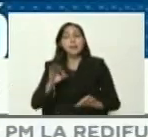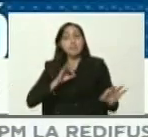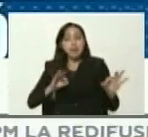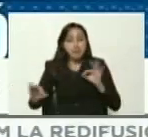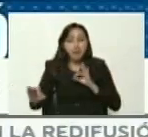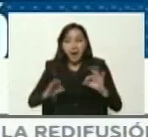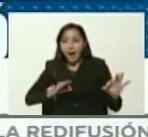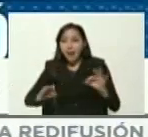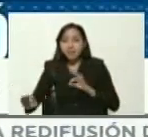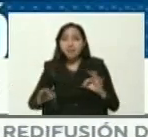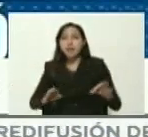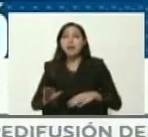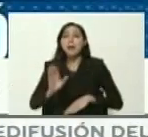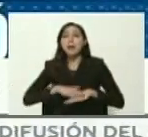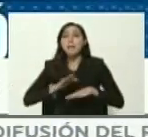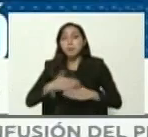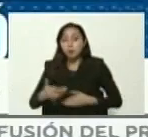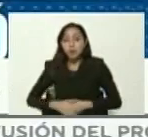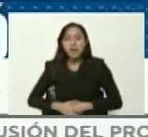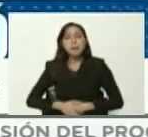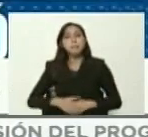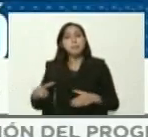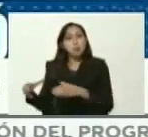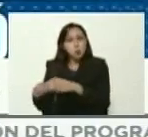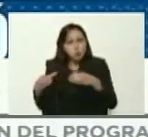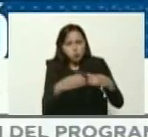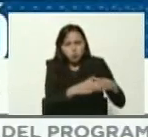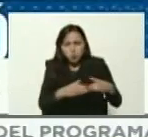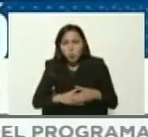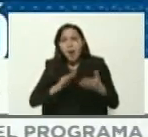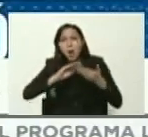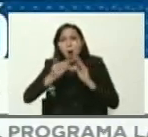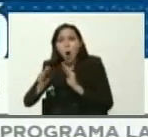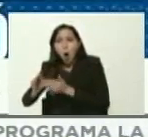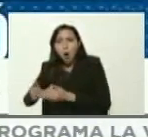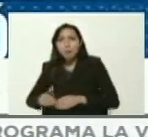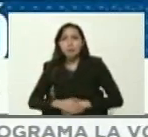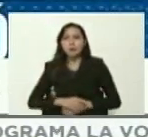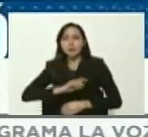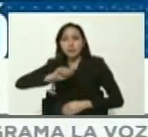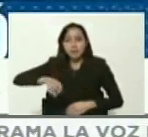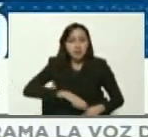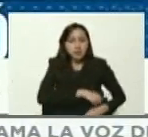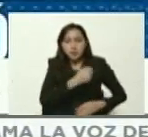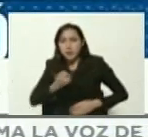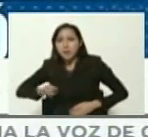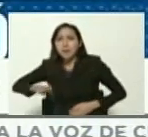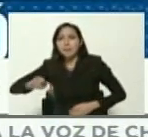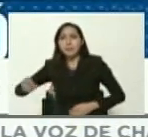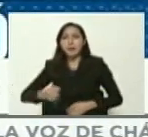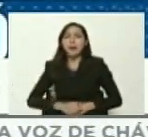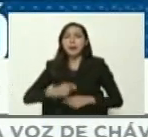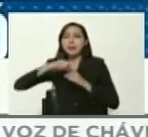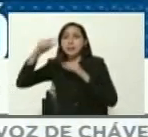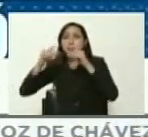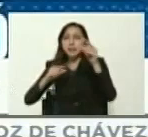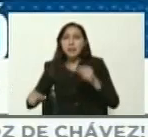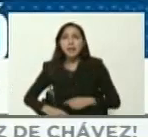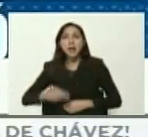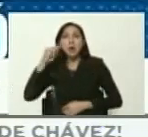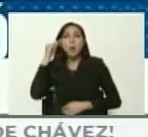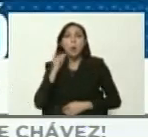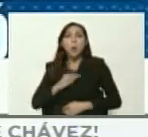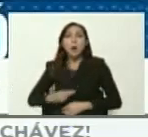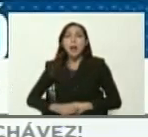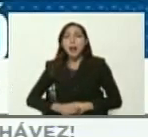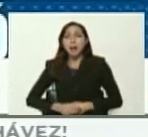prepárense. Los consejos comunales, la espada de la revolución, la estrella bolivariana y la esmeralda